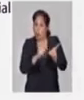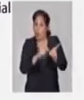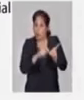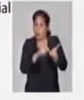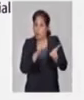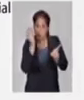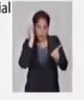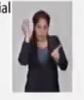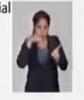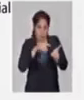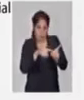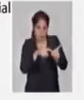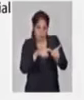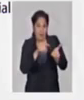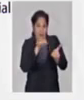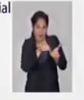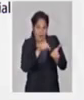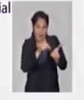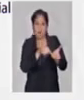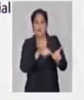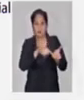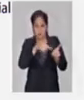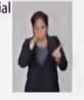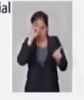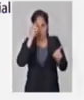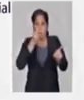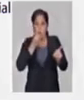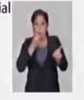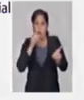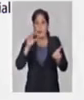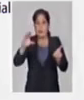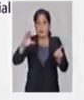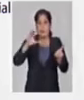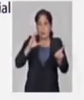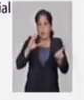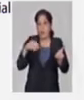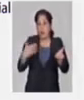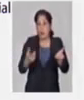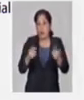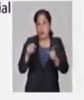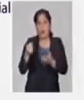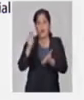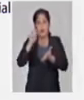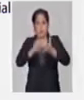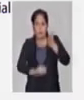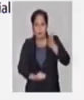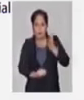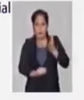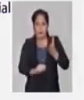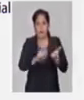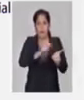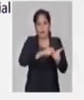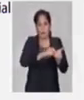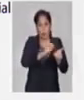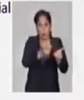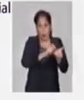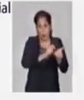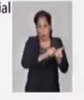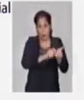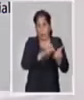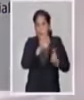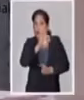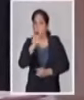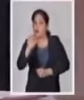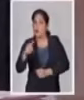reconoce, ese punto de partida que fue el que formó el salario, es un importe entre la canasta familiar normada y los